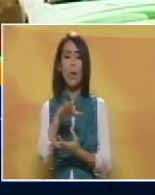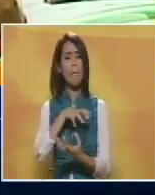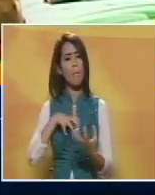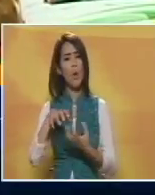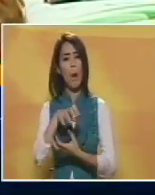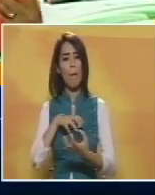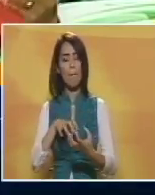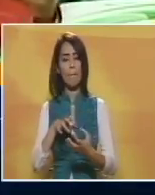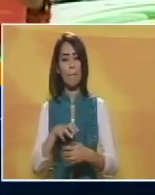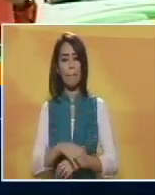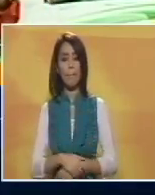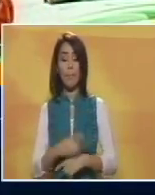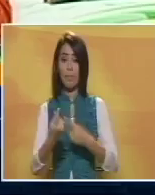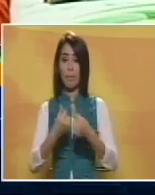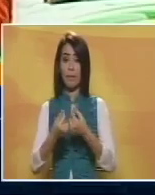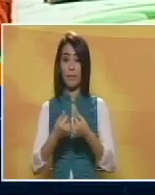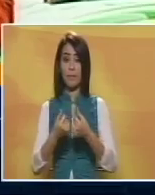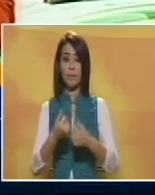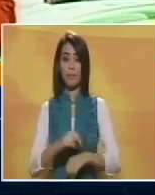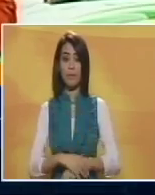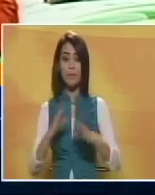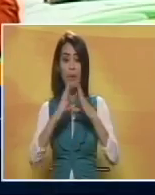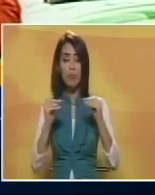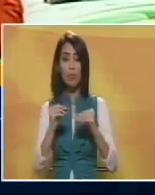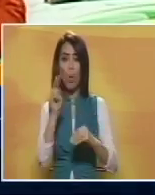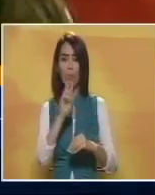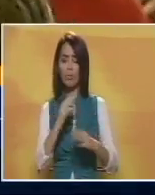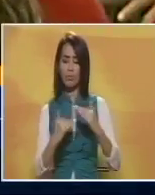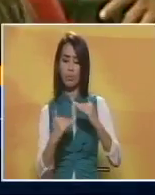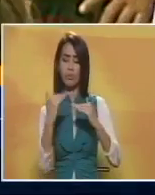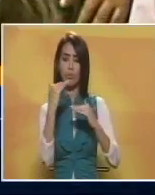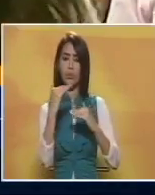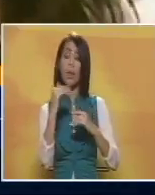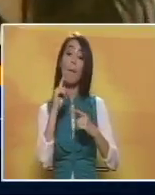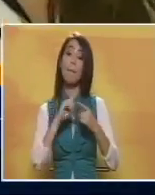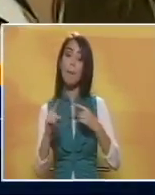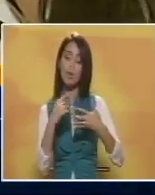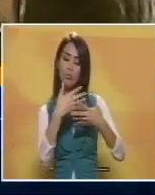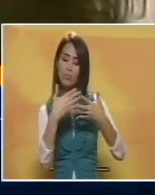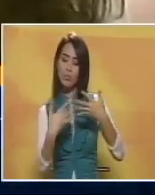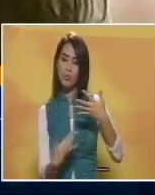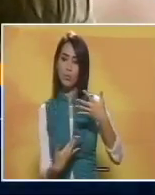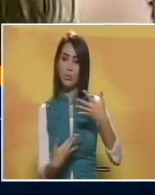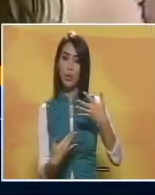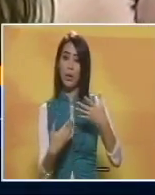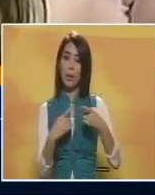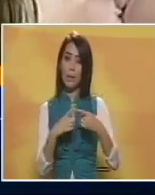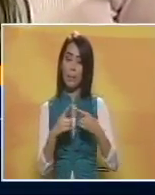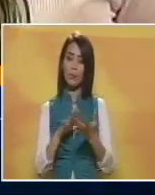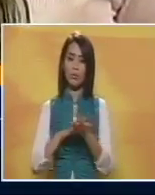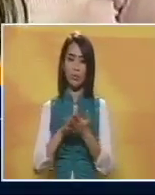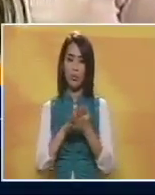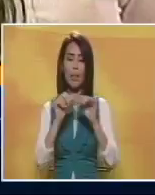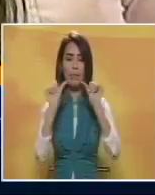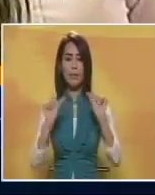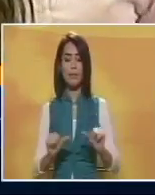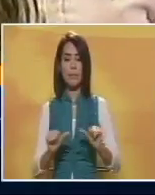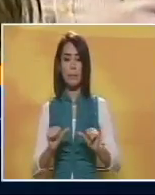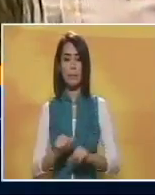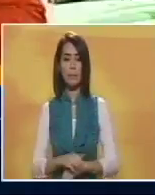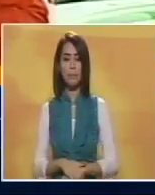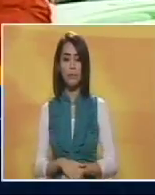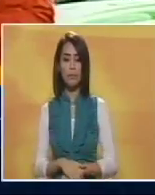problemas de suministro en todos sus niveles, pero fundamentalmente consolidar el sistema